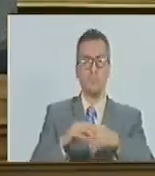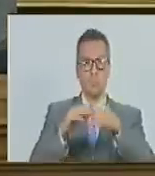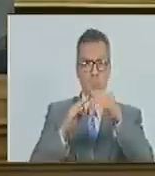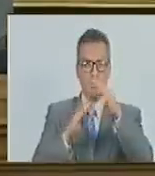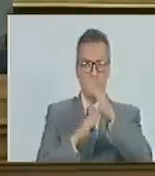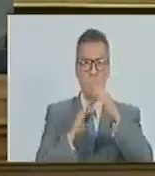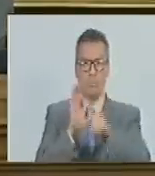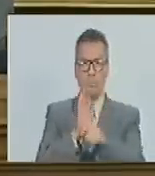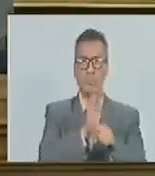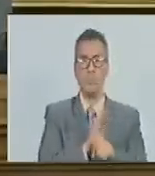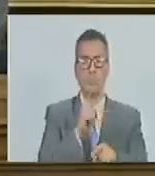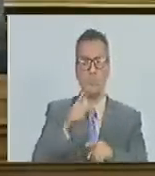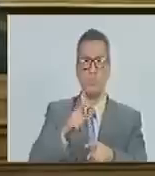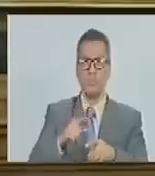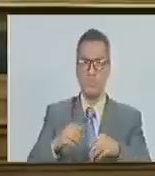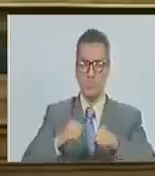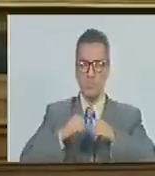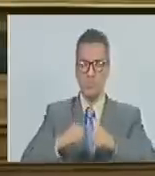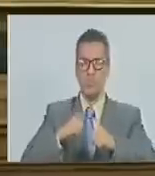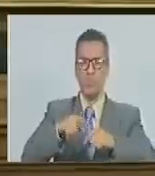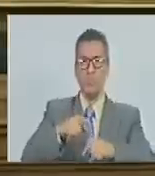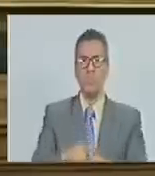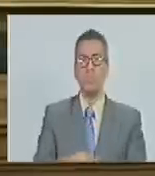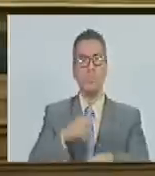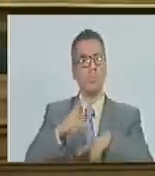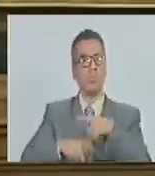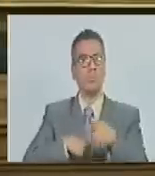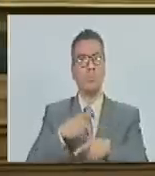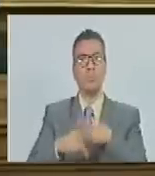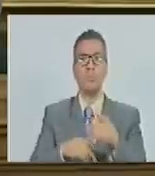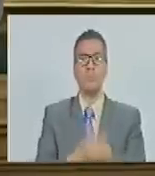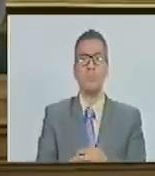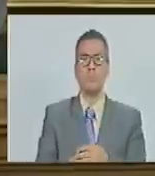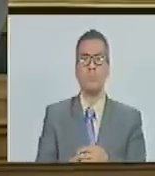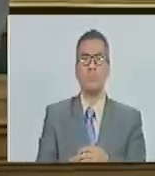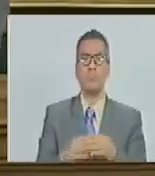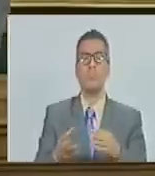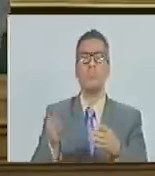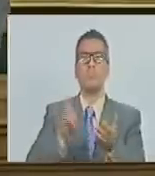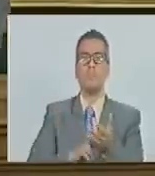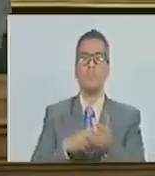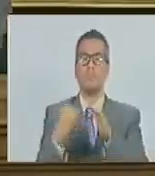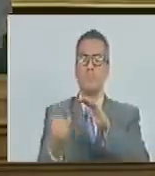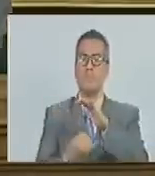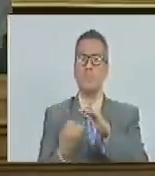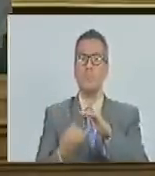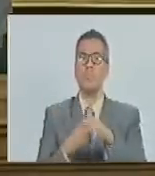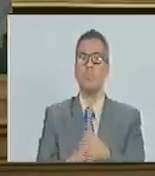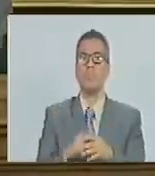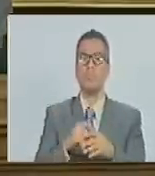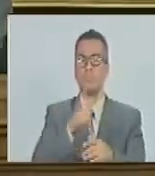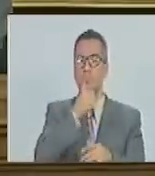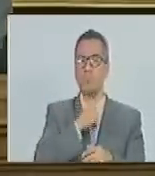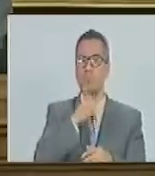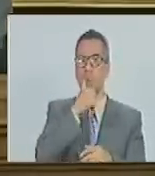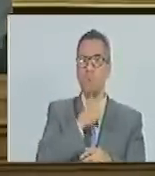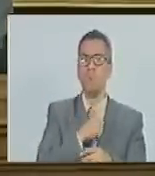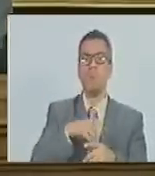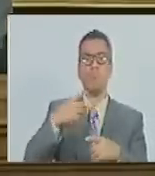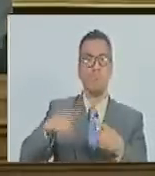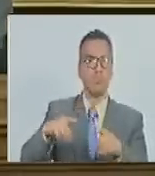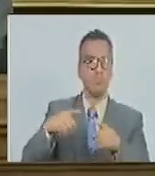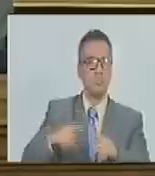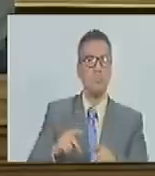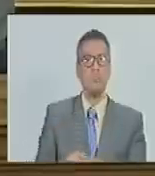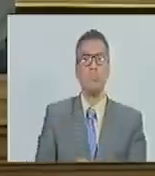sostener y a solidificar el proceso de reinstitucionalización pacífica,